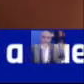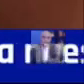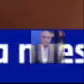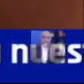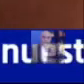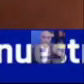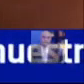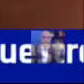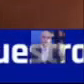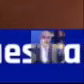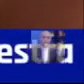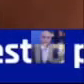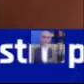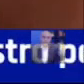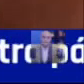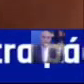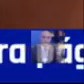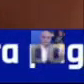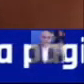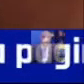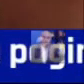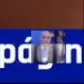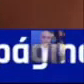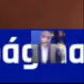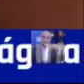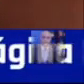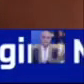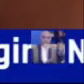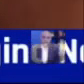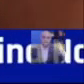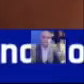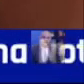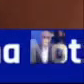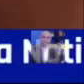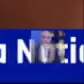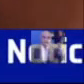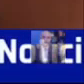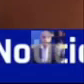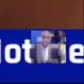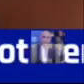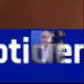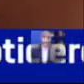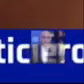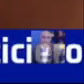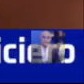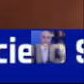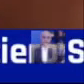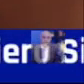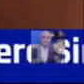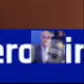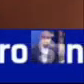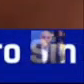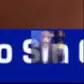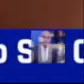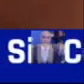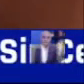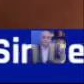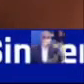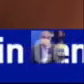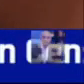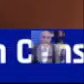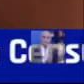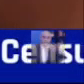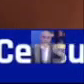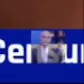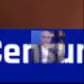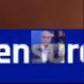el legado de Julio Scherer se convierta en un medio panfletero de derecha, controlado por imagínate tú, el hombre